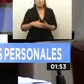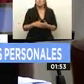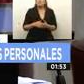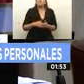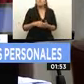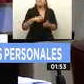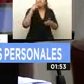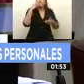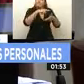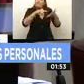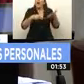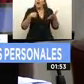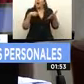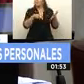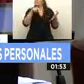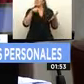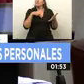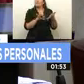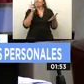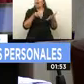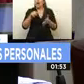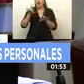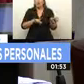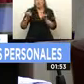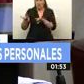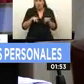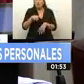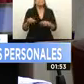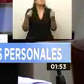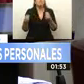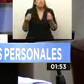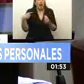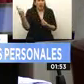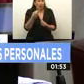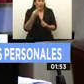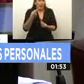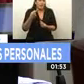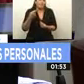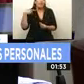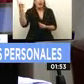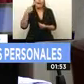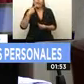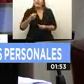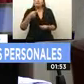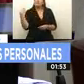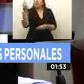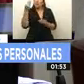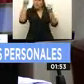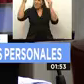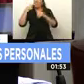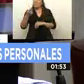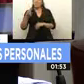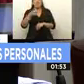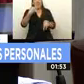retenerme en este caso en Australia no debe ser la primera vez que se escucha que nosotros tendríamos que ser muy parecidos a Australia